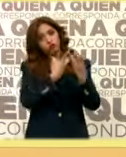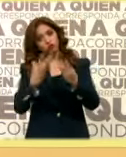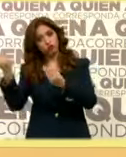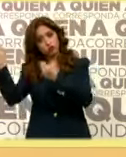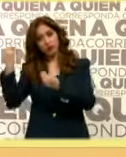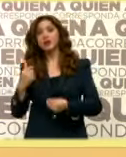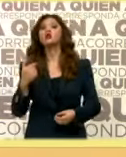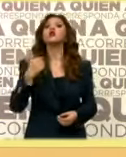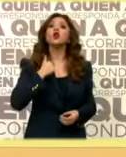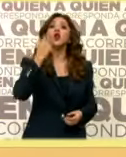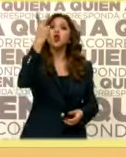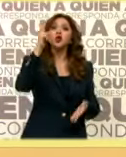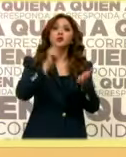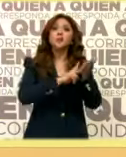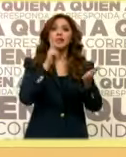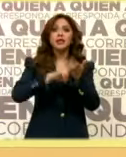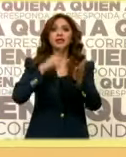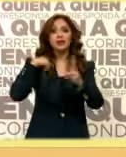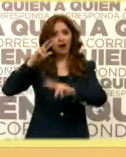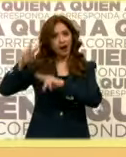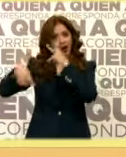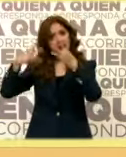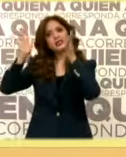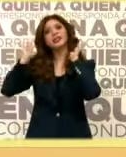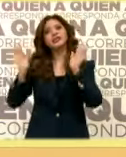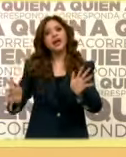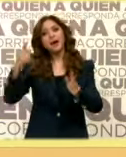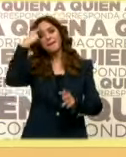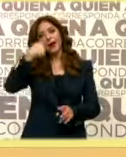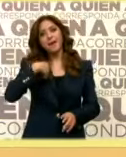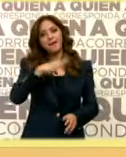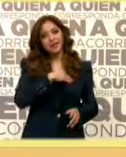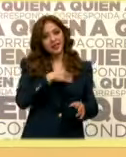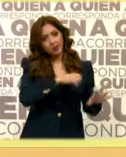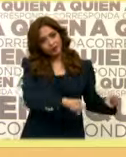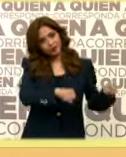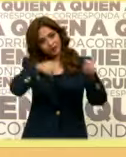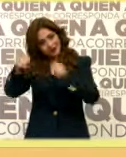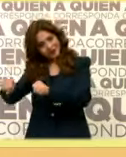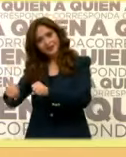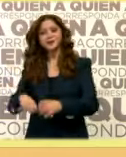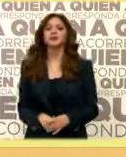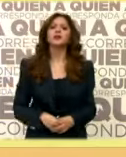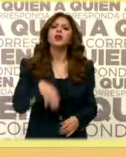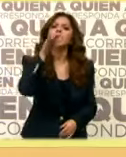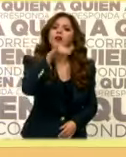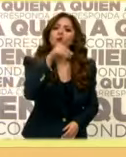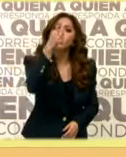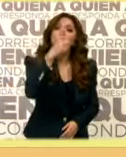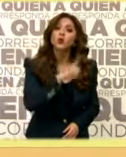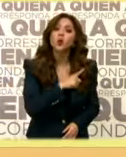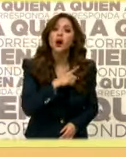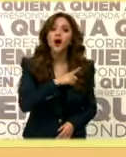la villa dos veces para vivir la experiencia. A ver, ahora mi niña. Ahora me toca traer a mi chamaquiza. Trae a tus niños. Exacto. No vengas tú sola a la villa nada